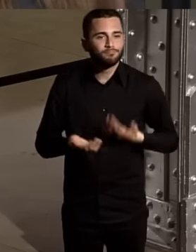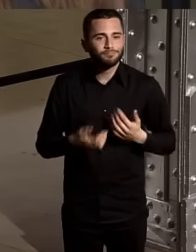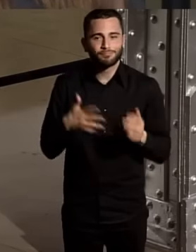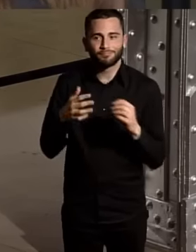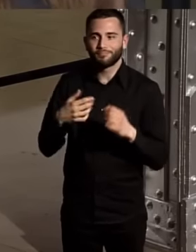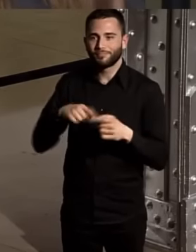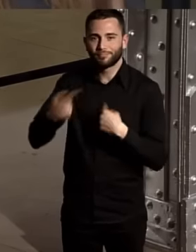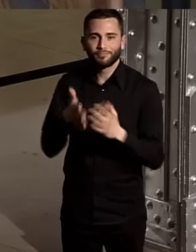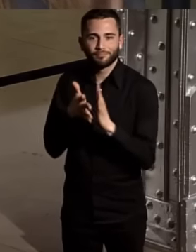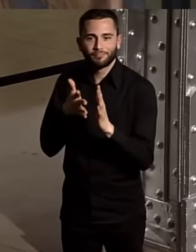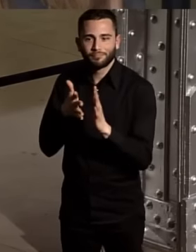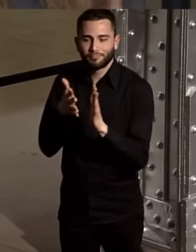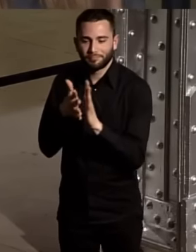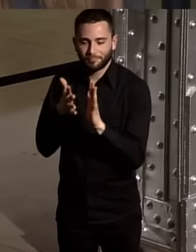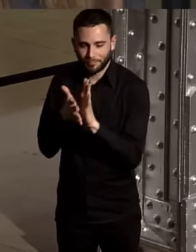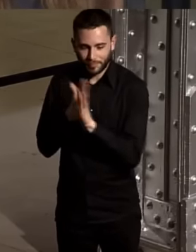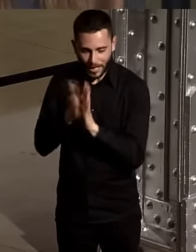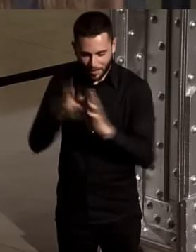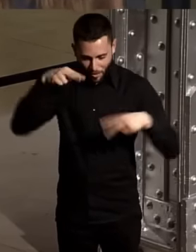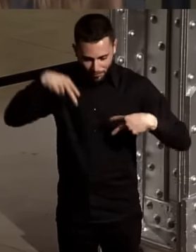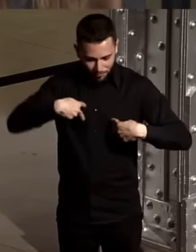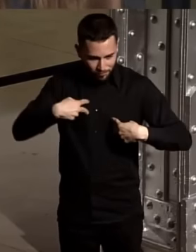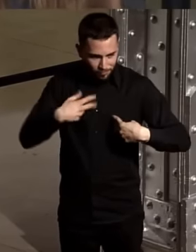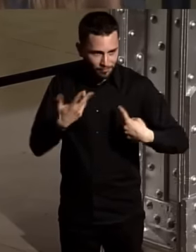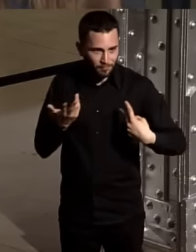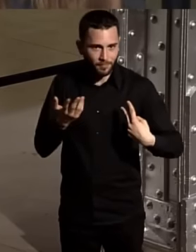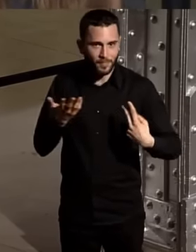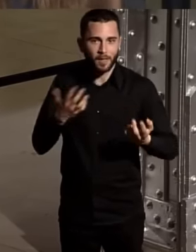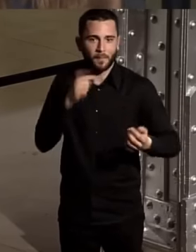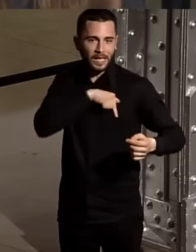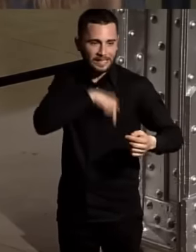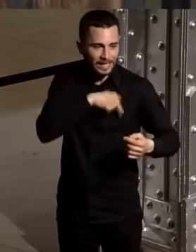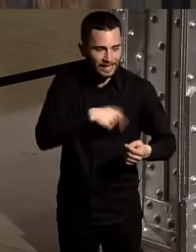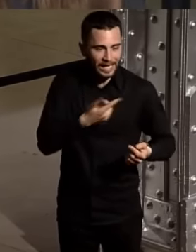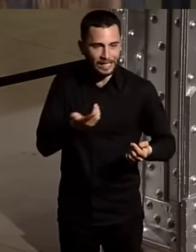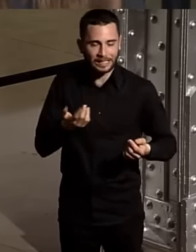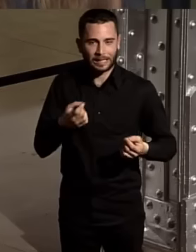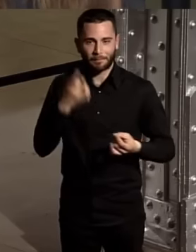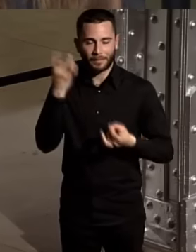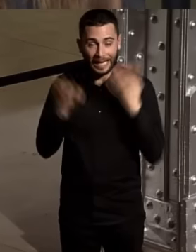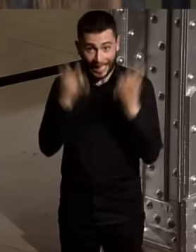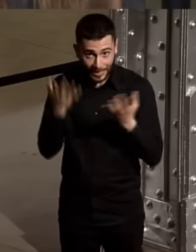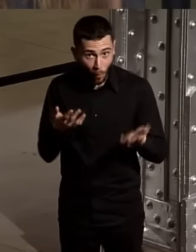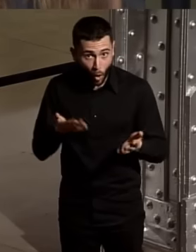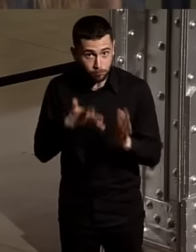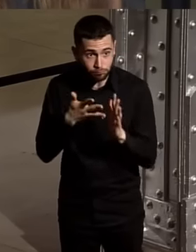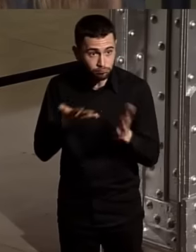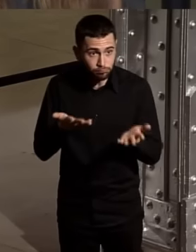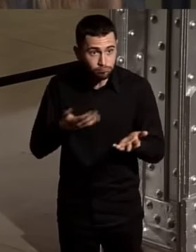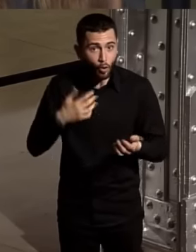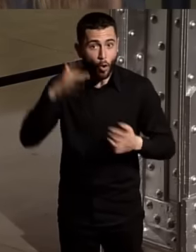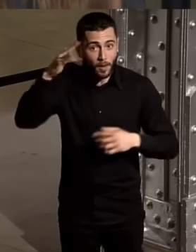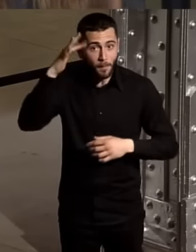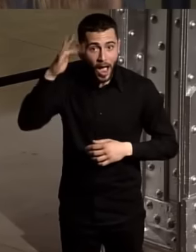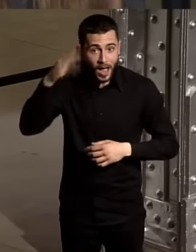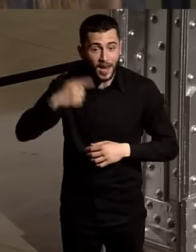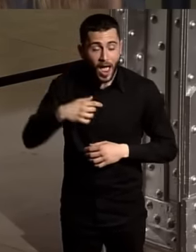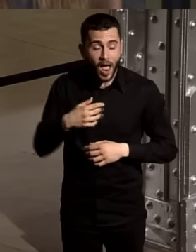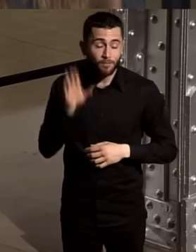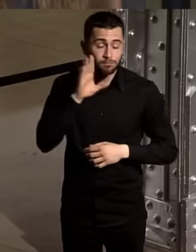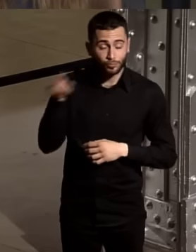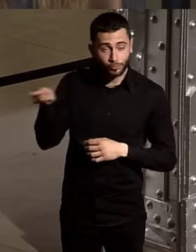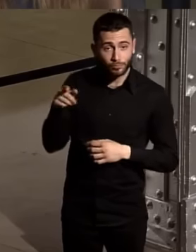explicación dentro de mi de mi bueno de mi sentir no creativo o o de imaginar como decías tú la